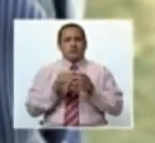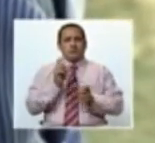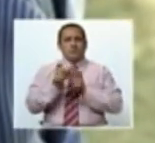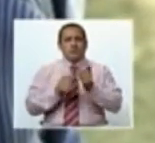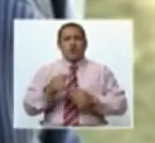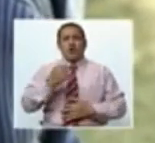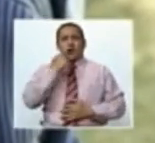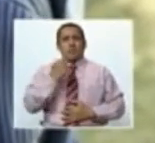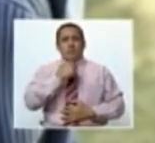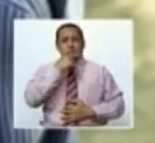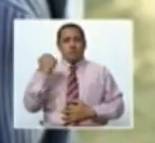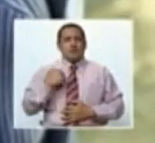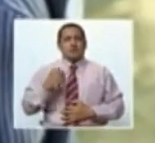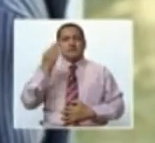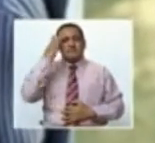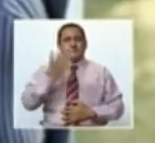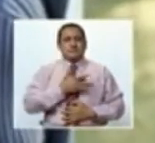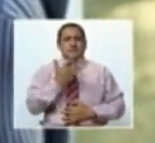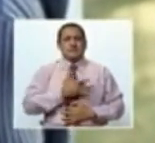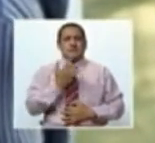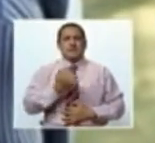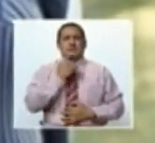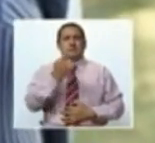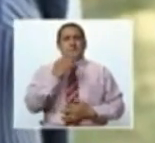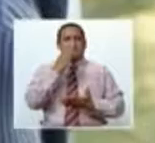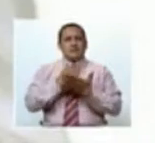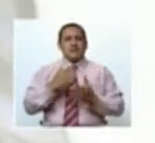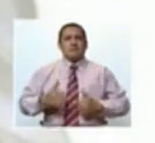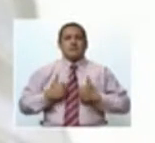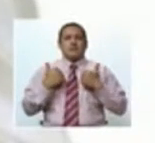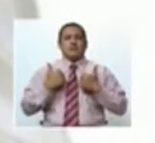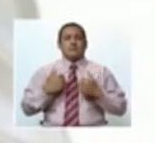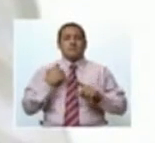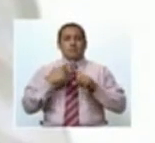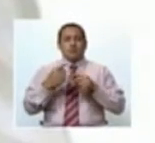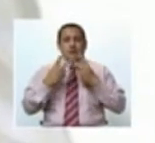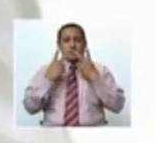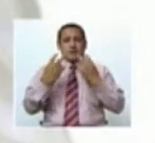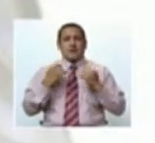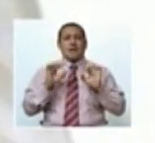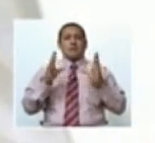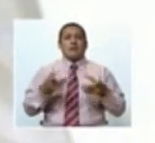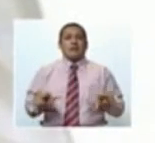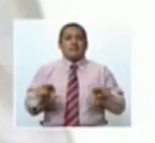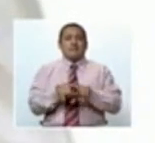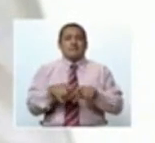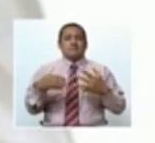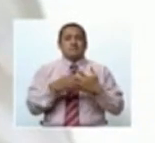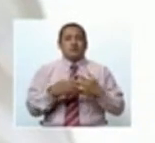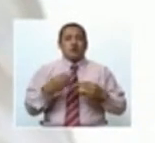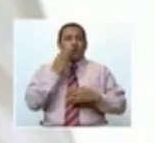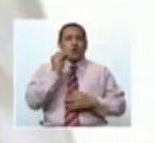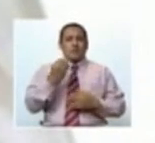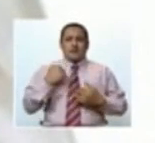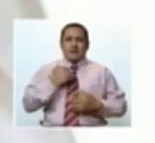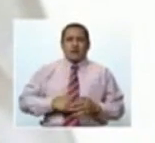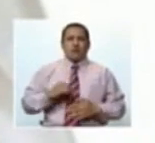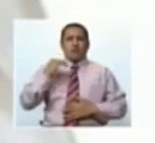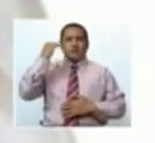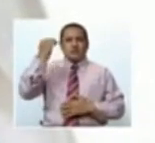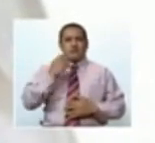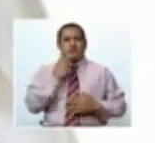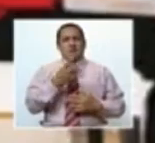terapeutas, tanto hombres como mujeres sienten que están a mitad de su vida, pues probablemente se casaron bastante jóvenes, ya tienen